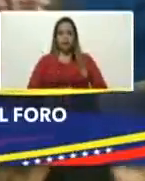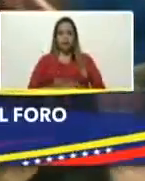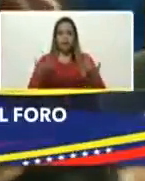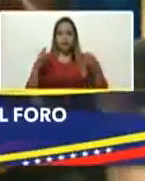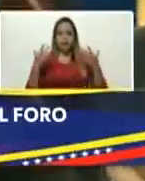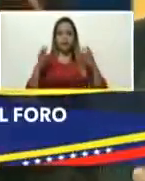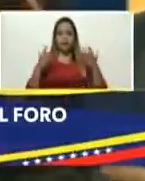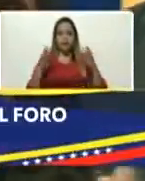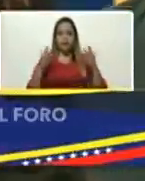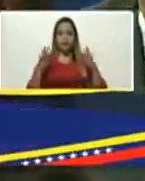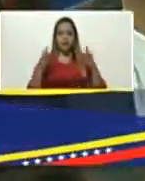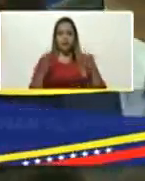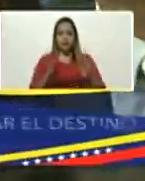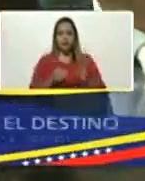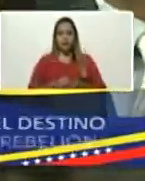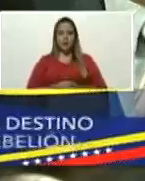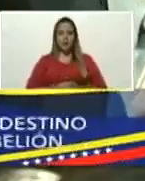Fue